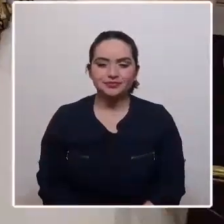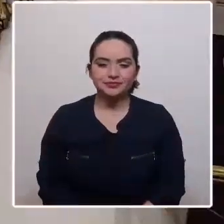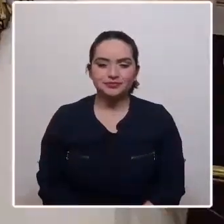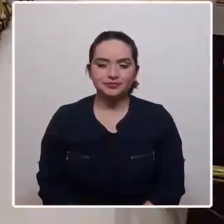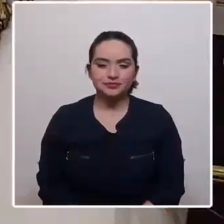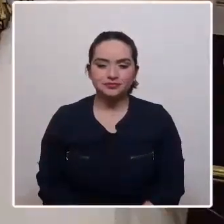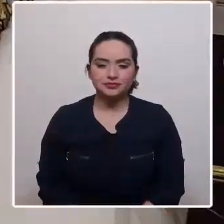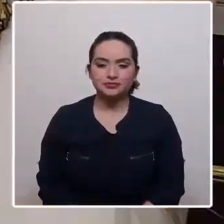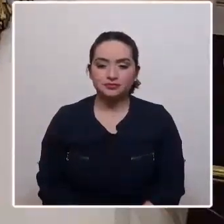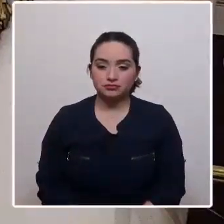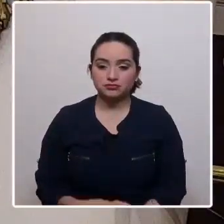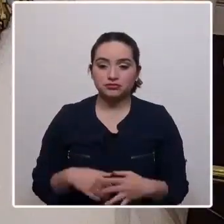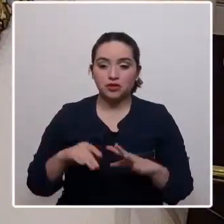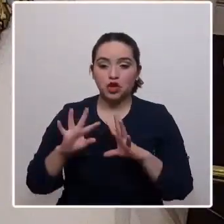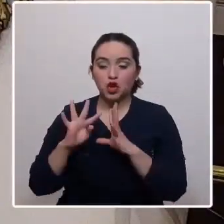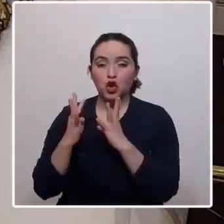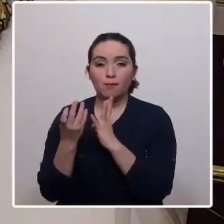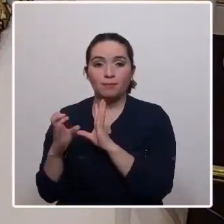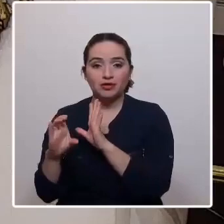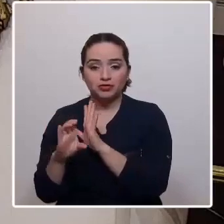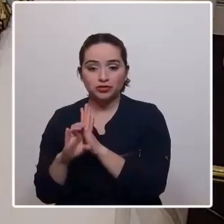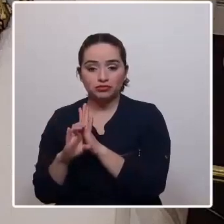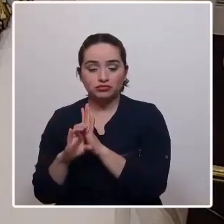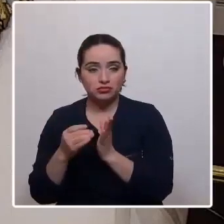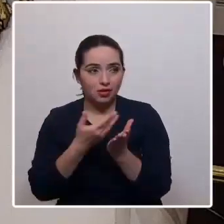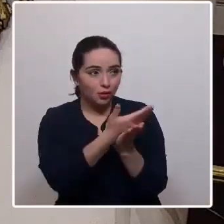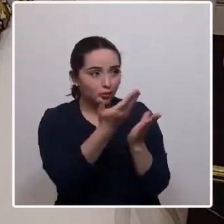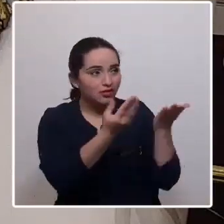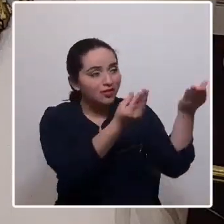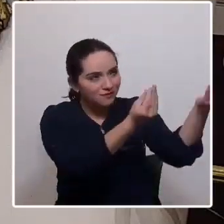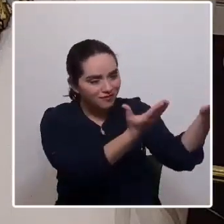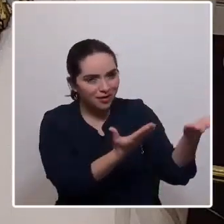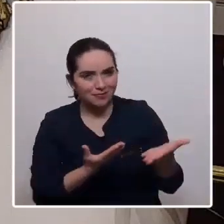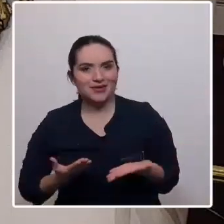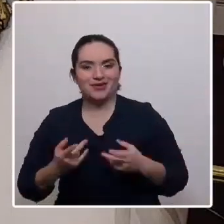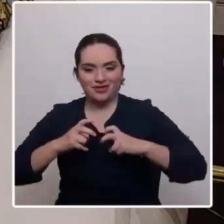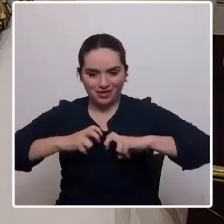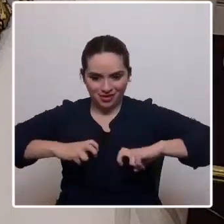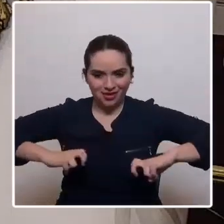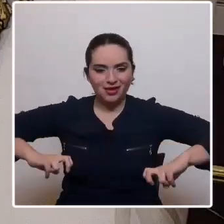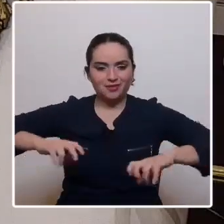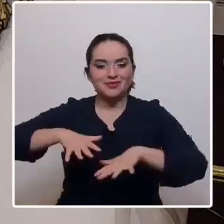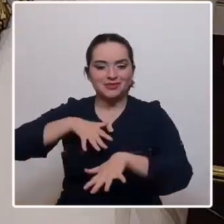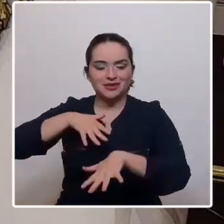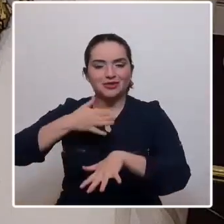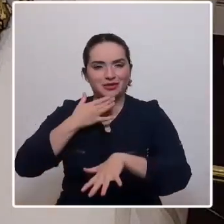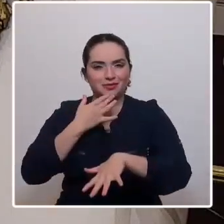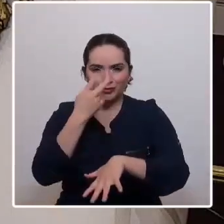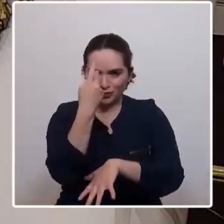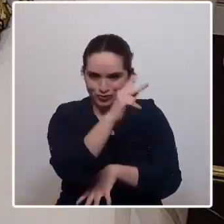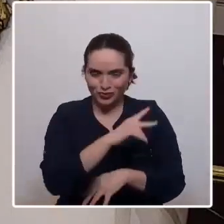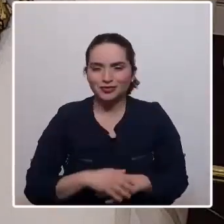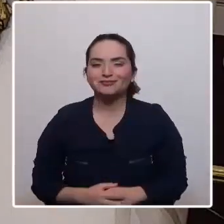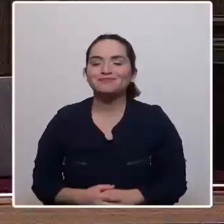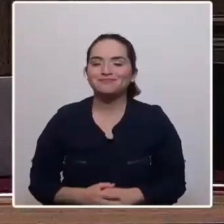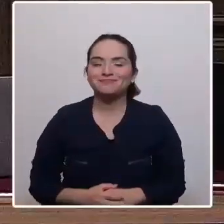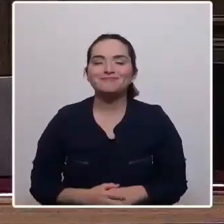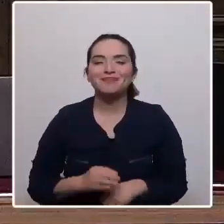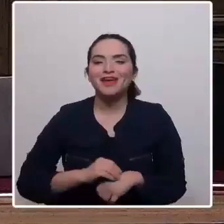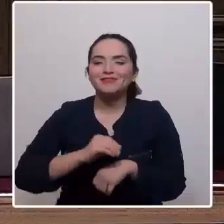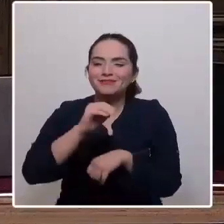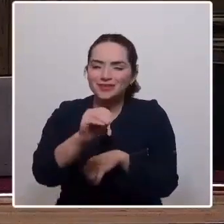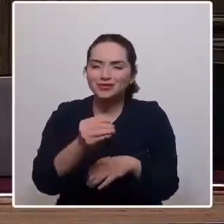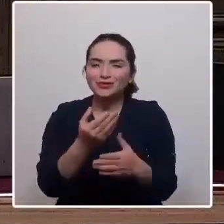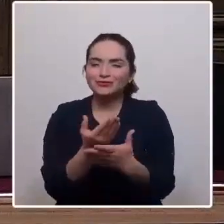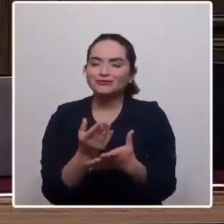A nombre de la Convención Constitucional, les doy la más cordial bienvenida a este hemiciclo, que también es el suyo, y les reitero la especial gratitud que